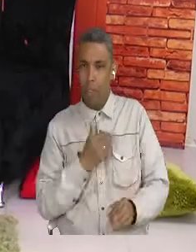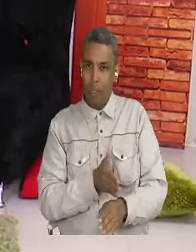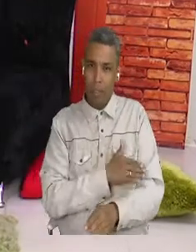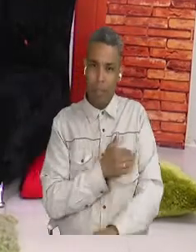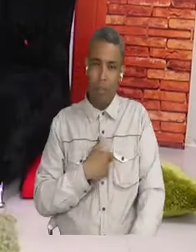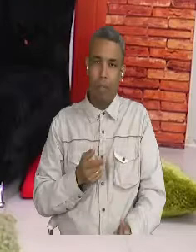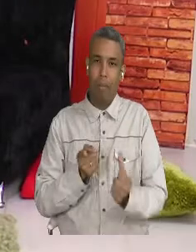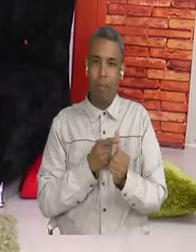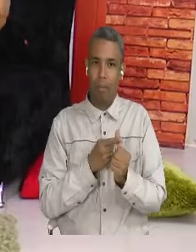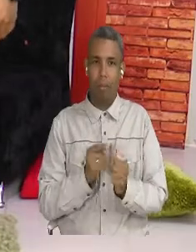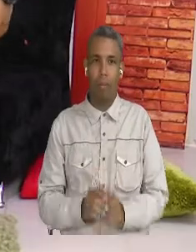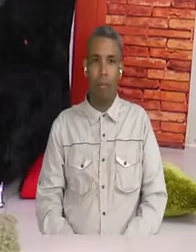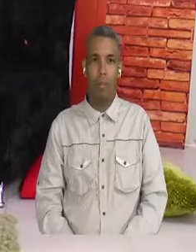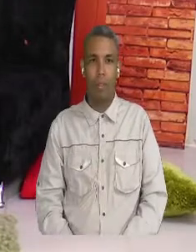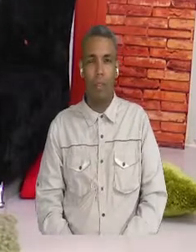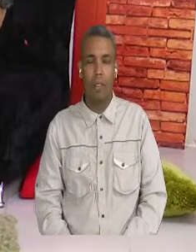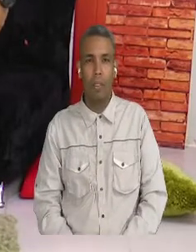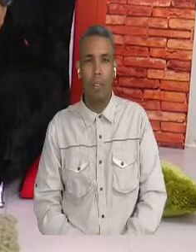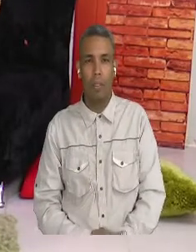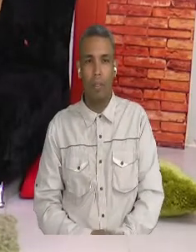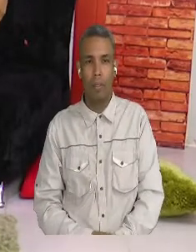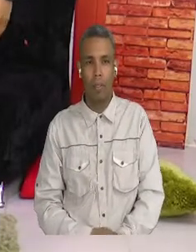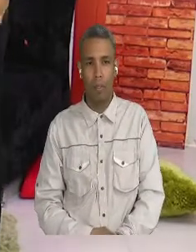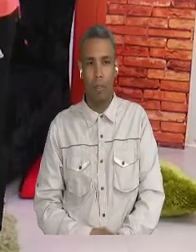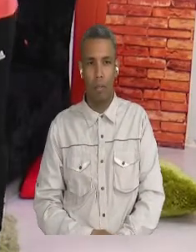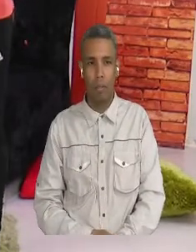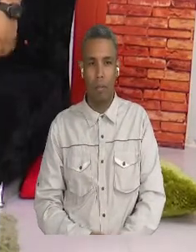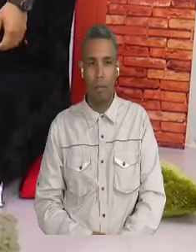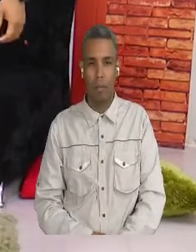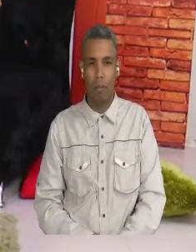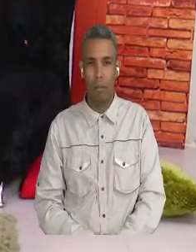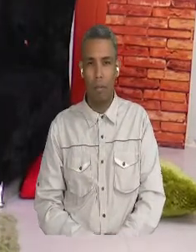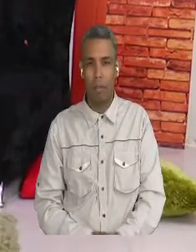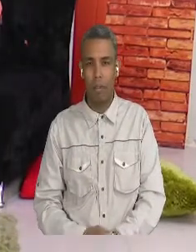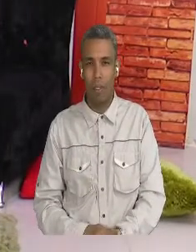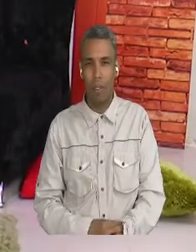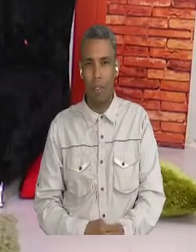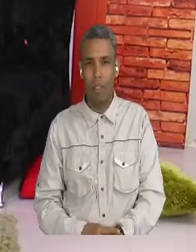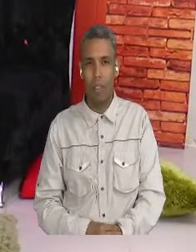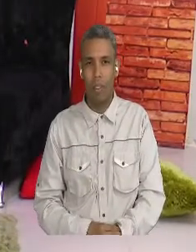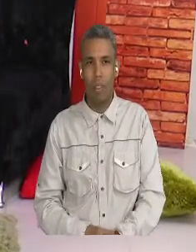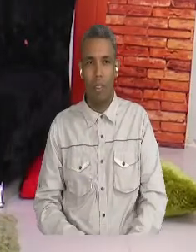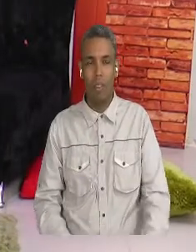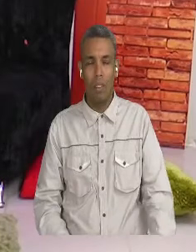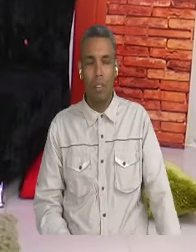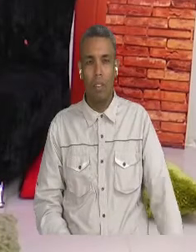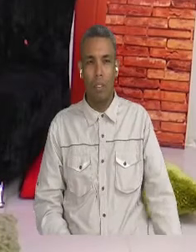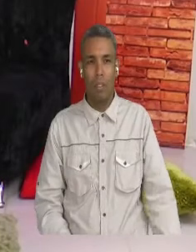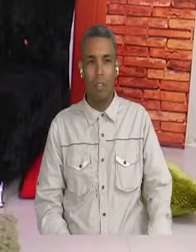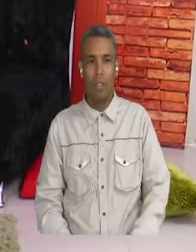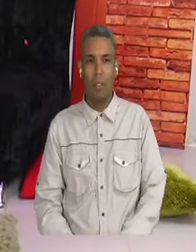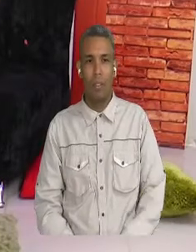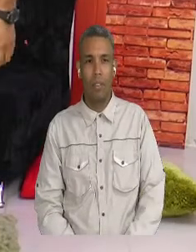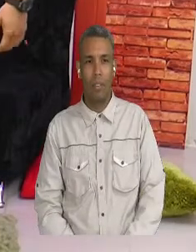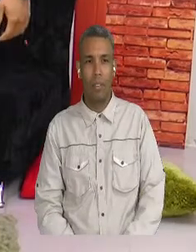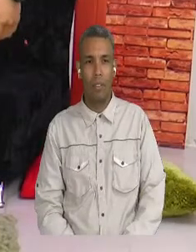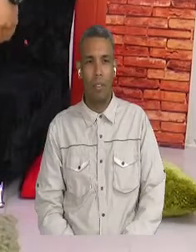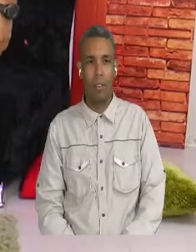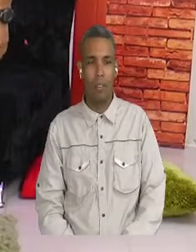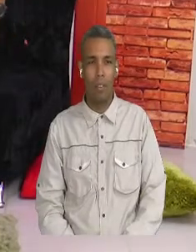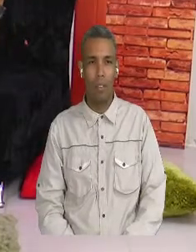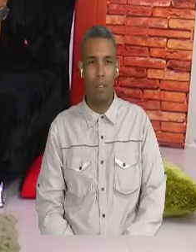calentar. Ubícate un poquitico más adelante. Ahí estamos bien. Vamos a empezar a darle un movimiento de plantiflexión a los pies para calentar bien los tobillos.